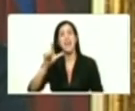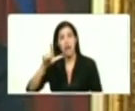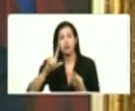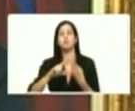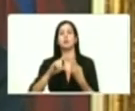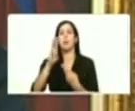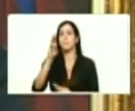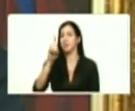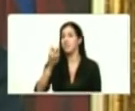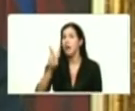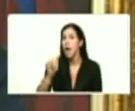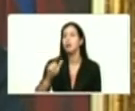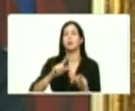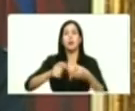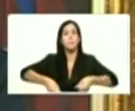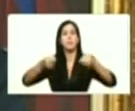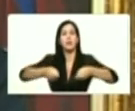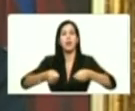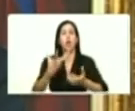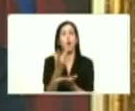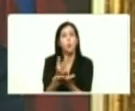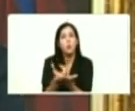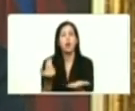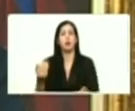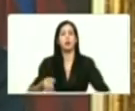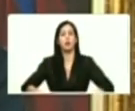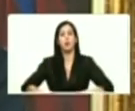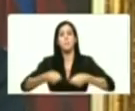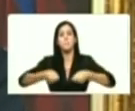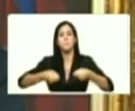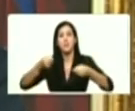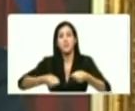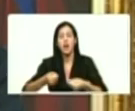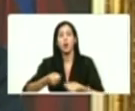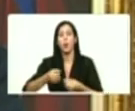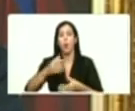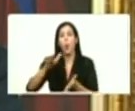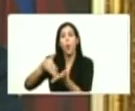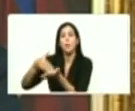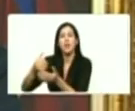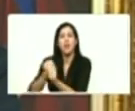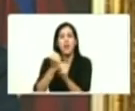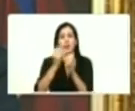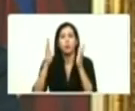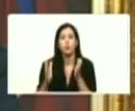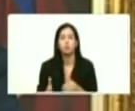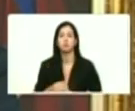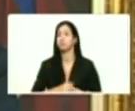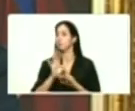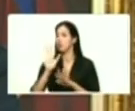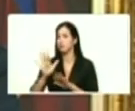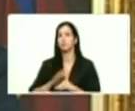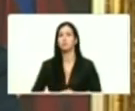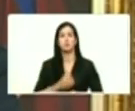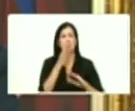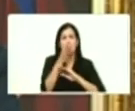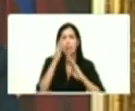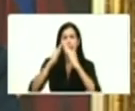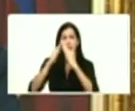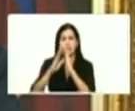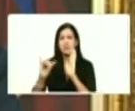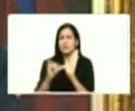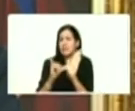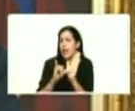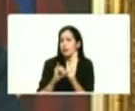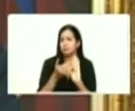Mercado Comunal Pedeval Obrero Mercal Casa por casa ese es nuestro sistema es ir a la familia